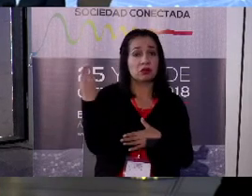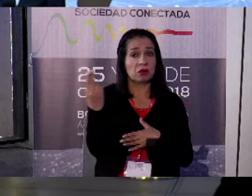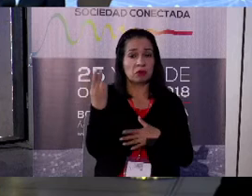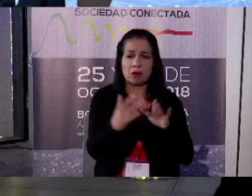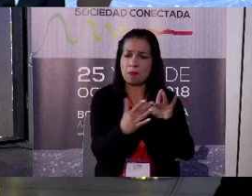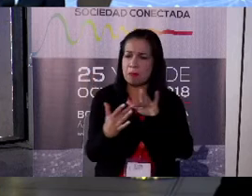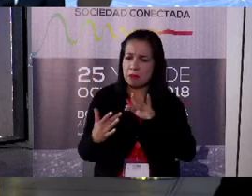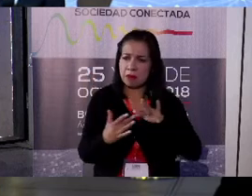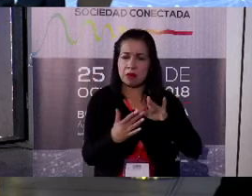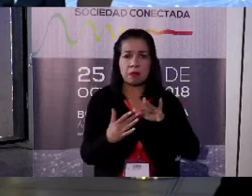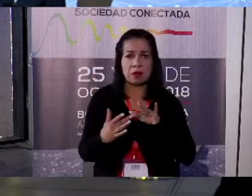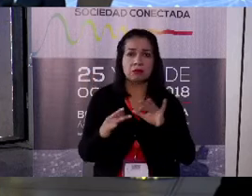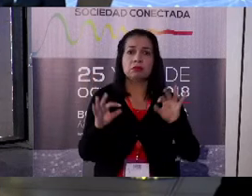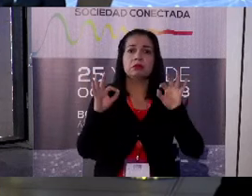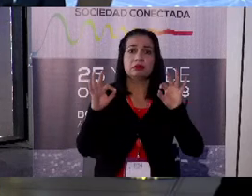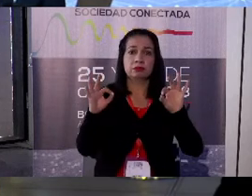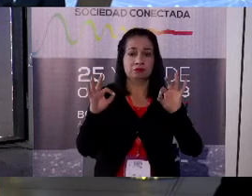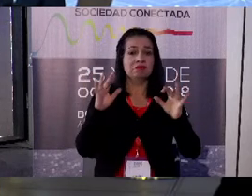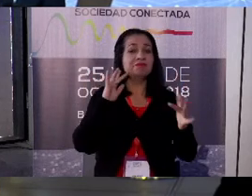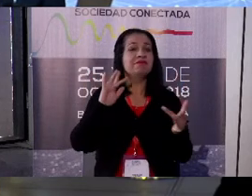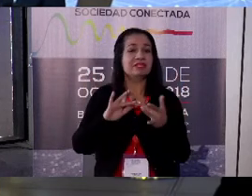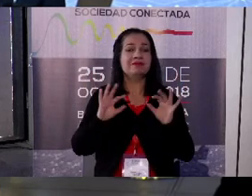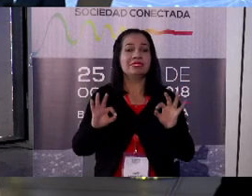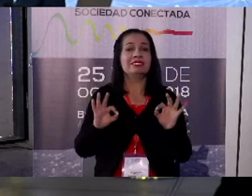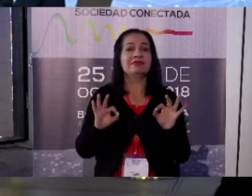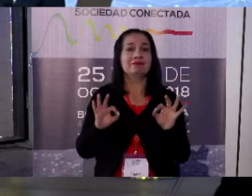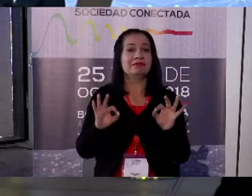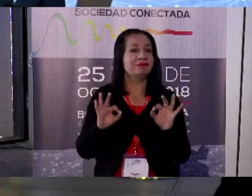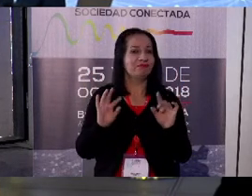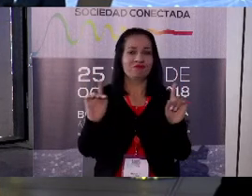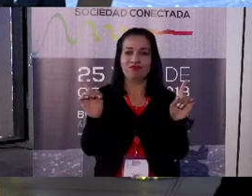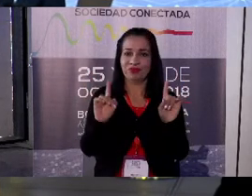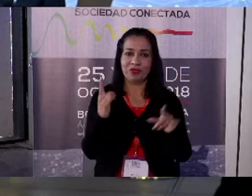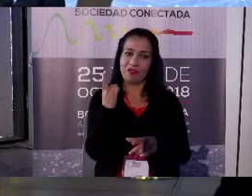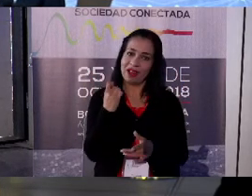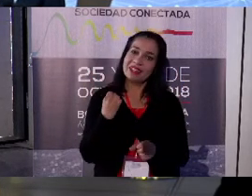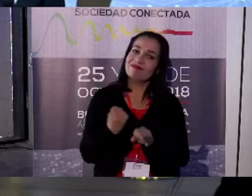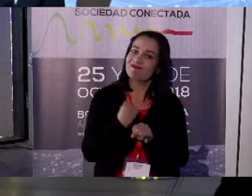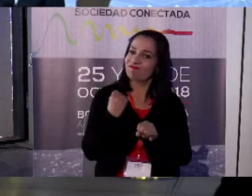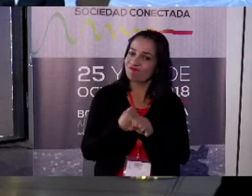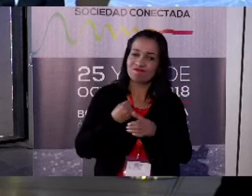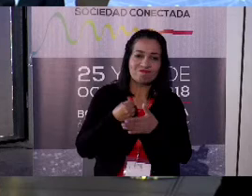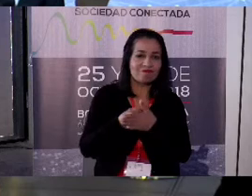adecuadas La respuesta es no tenemos que trabajar y